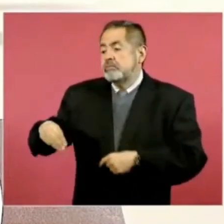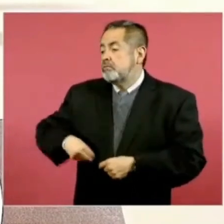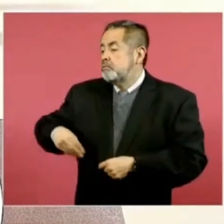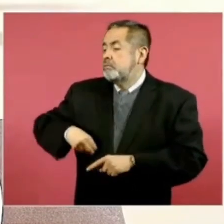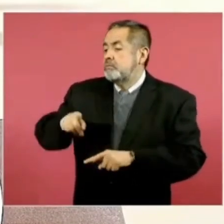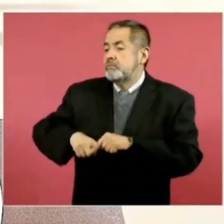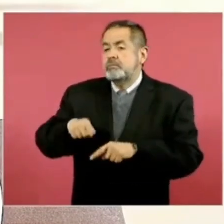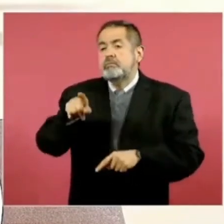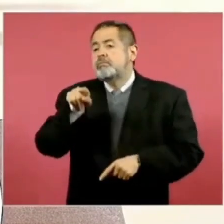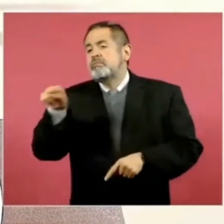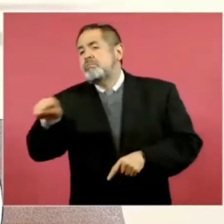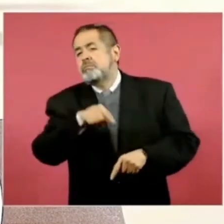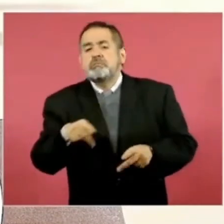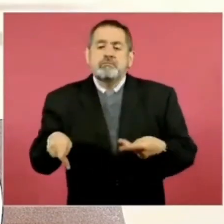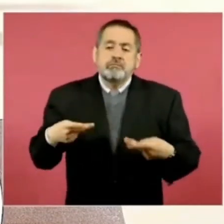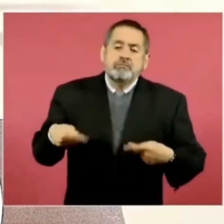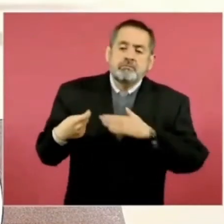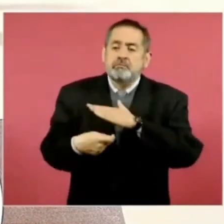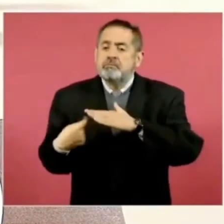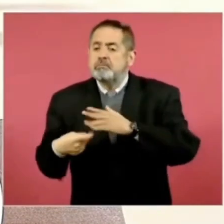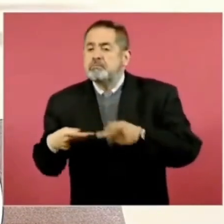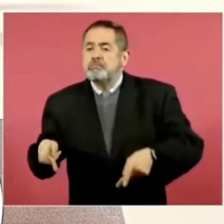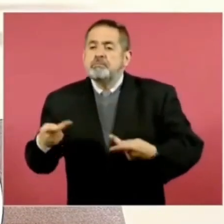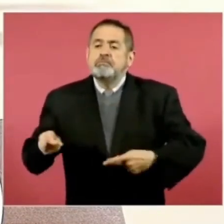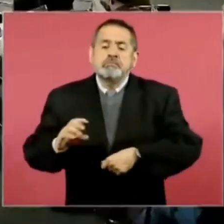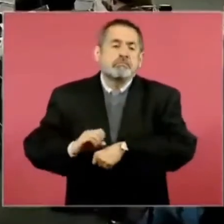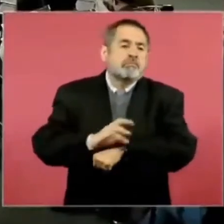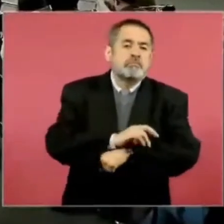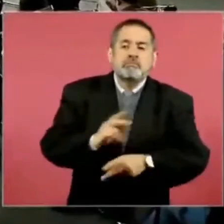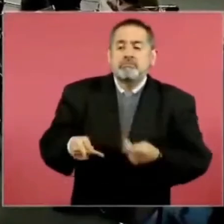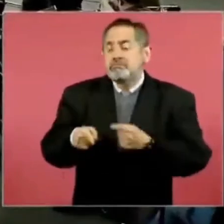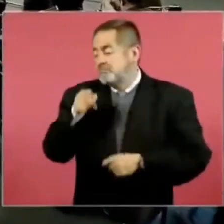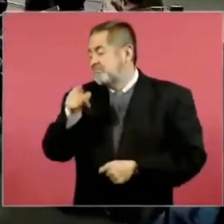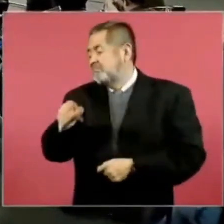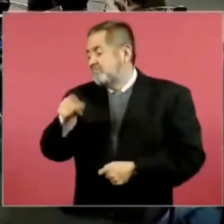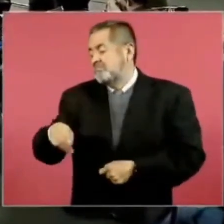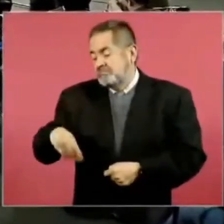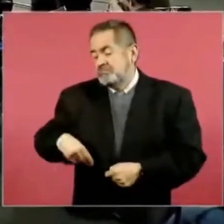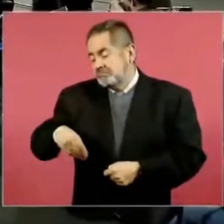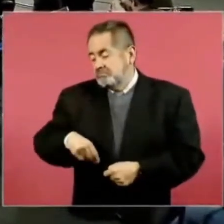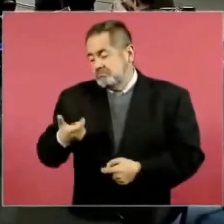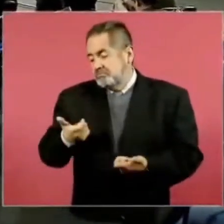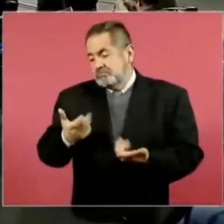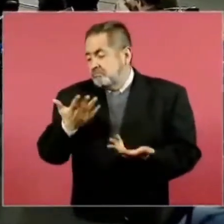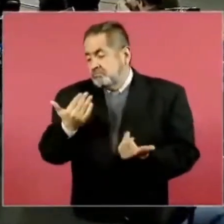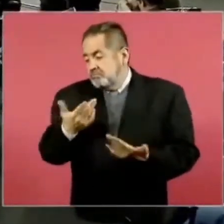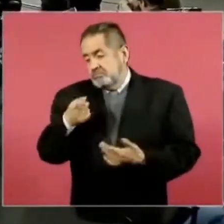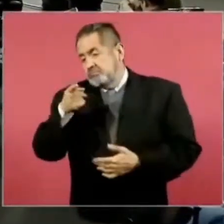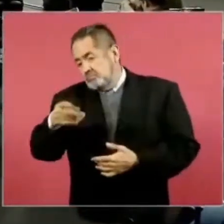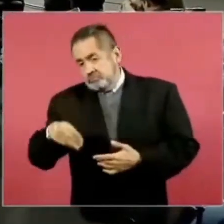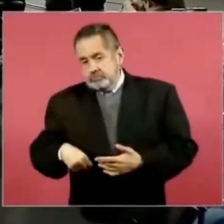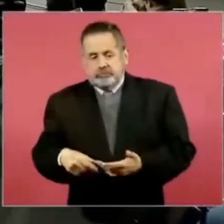los vendedores ambulantes, y que ese era el principal problema.